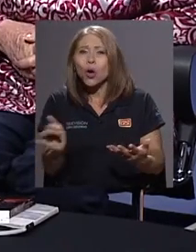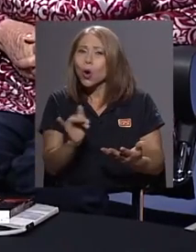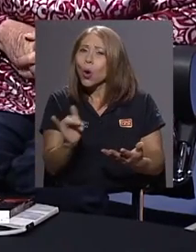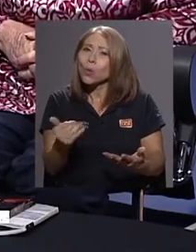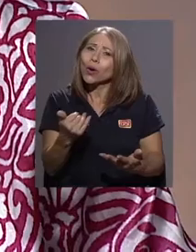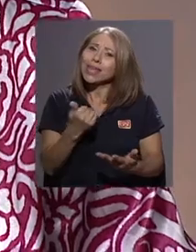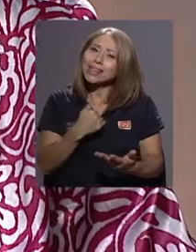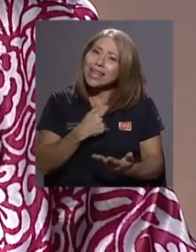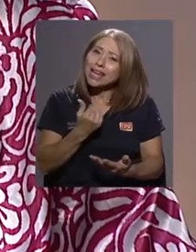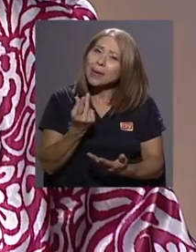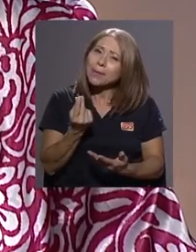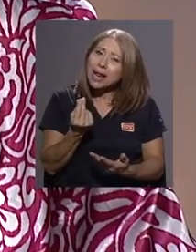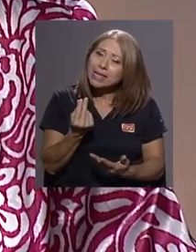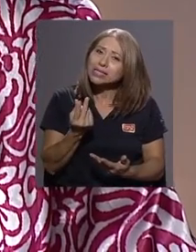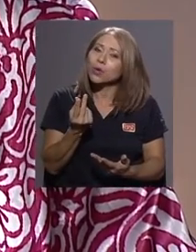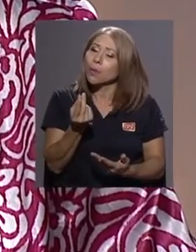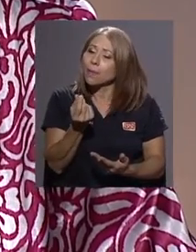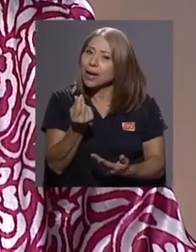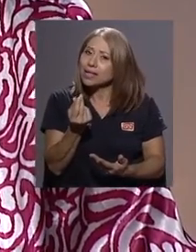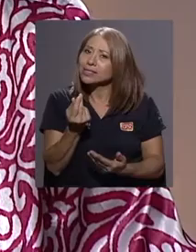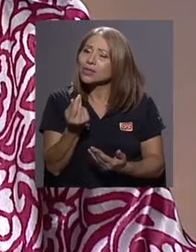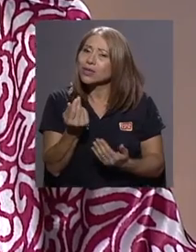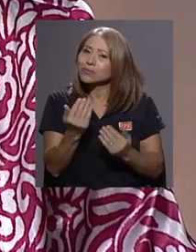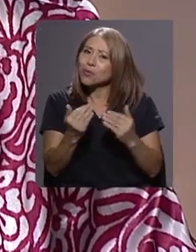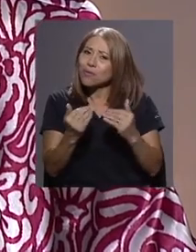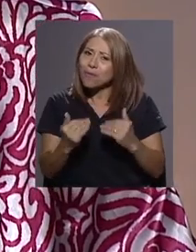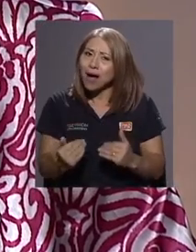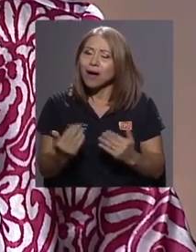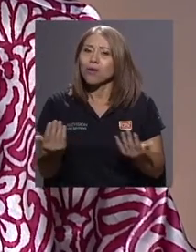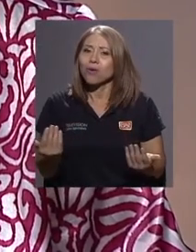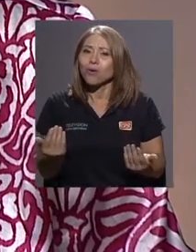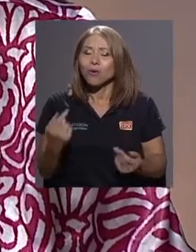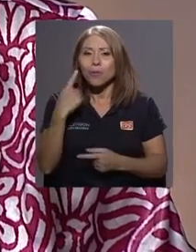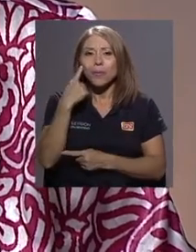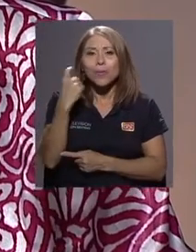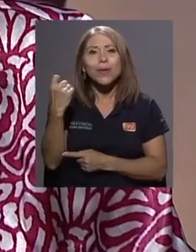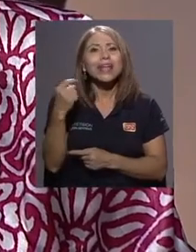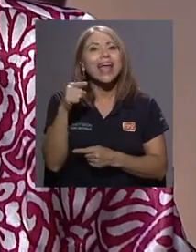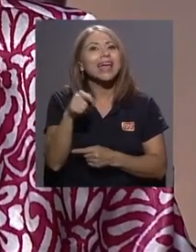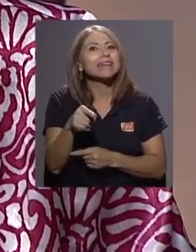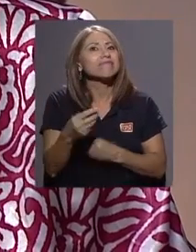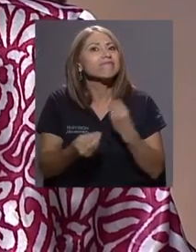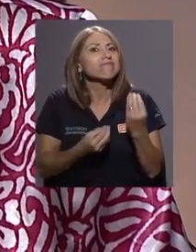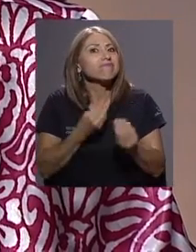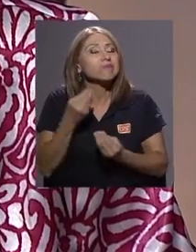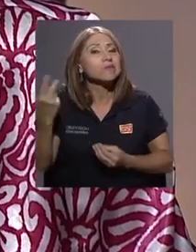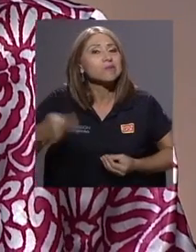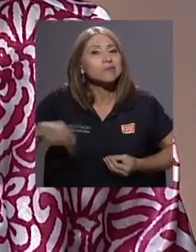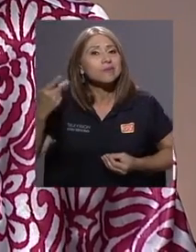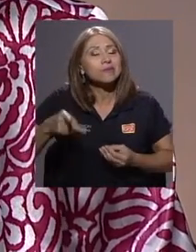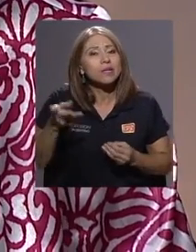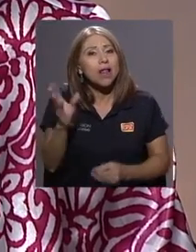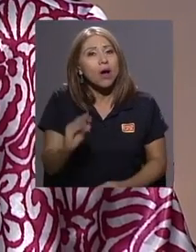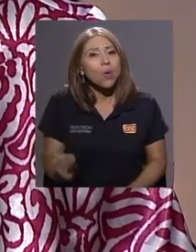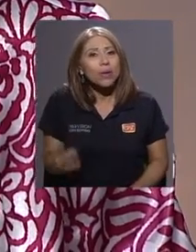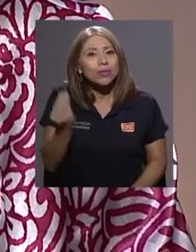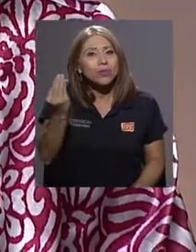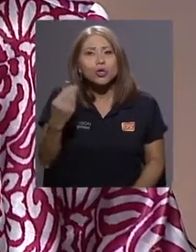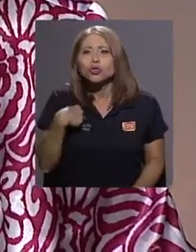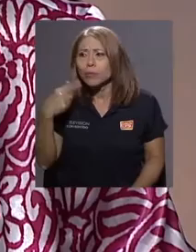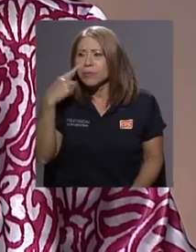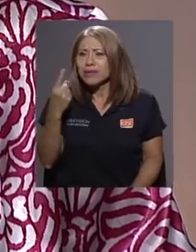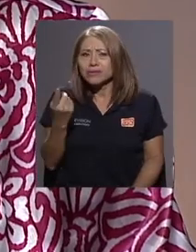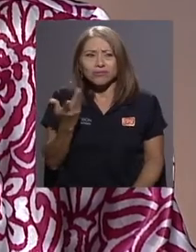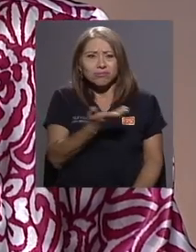precio y su precio es muy bajo su precio es muy bajo porque está en juego la juventud yo nada más pienso